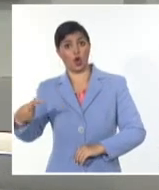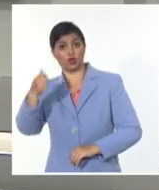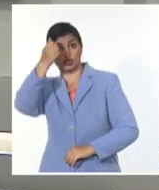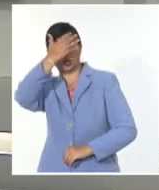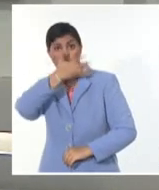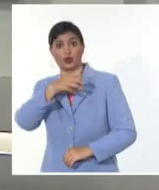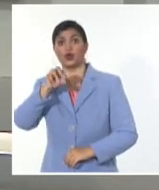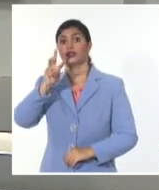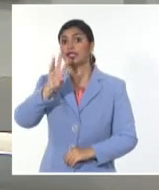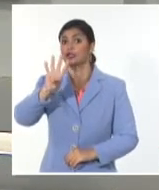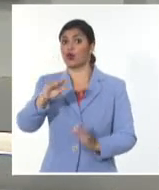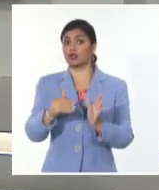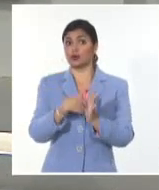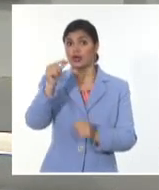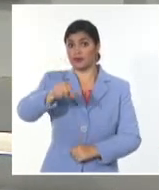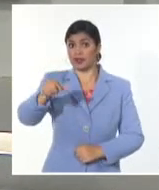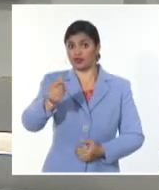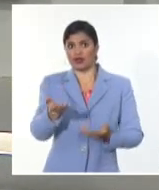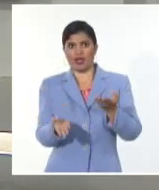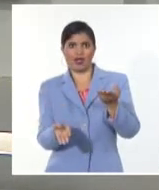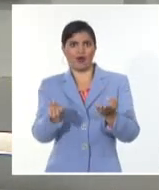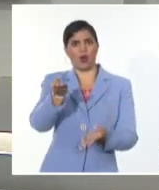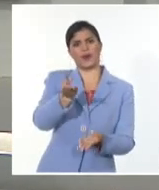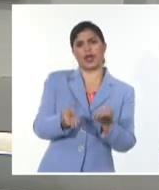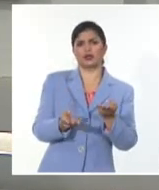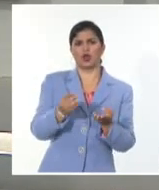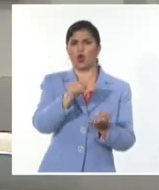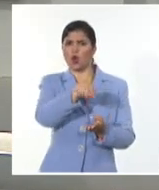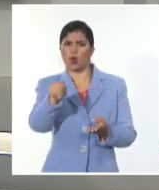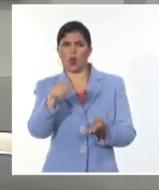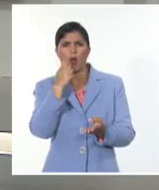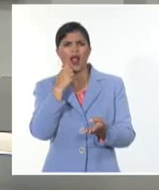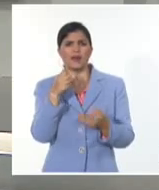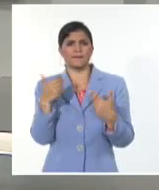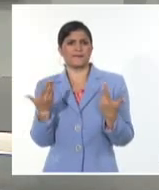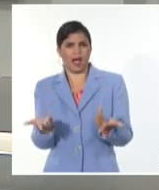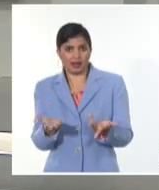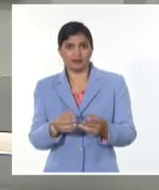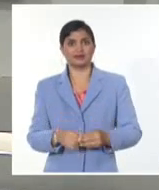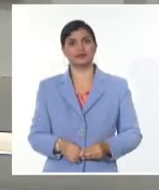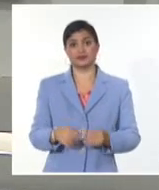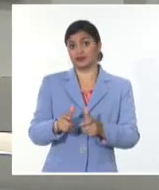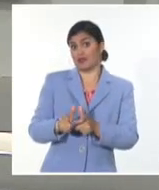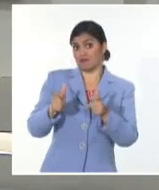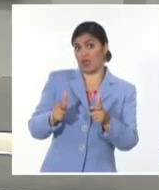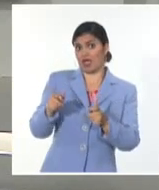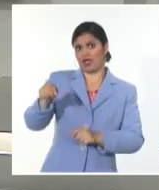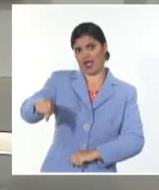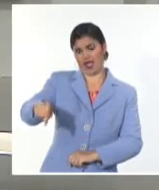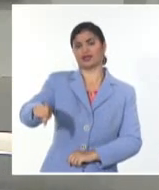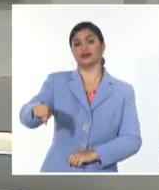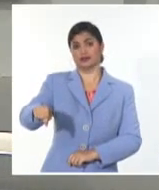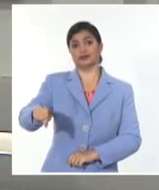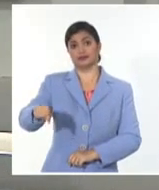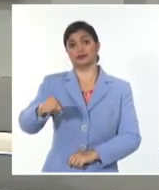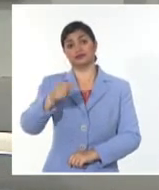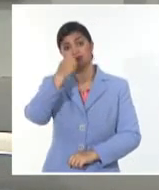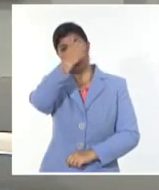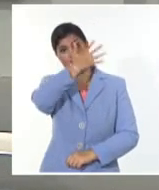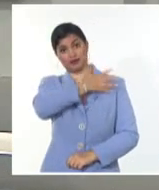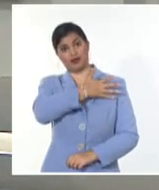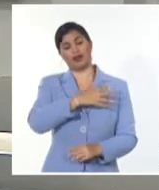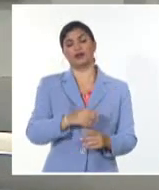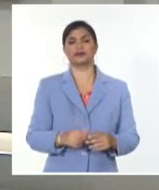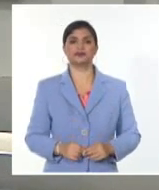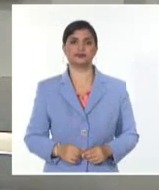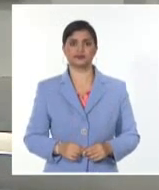34.000 palestinos. Y es que todas, absolutamente todas, deberían indignar, doler, importar por igual. Aquí es esencial la barrera de